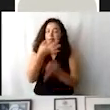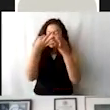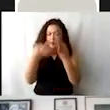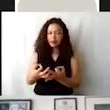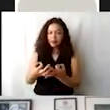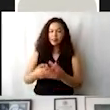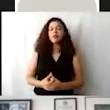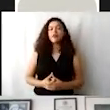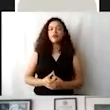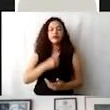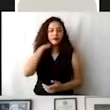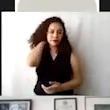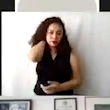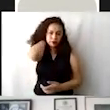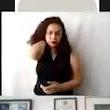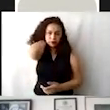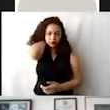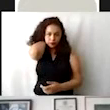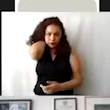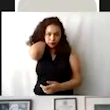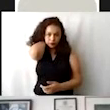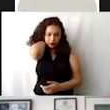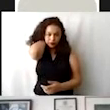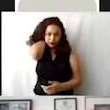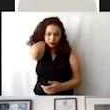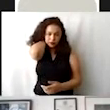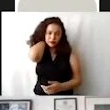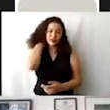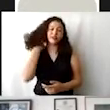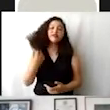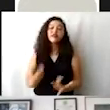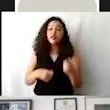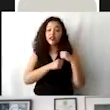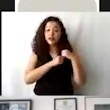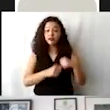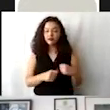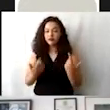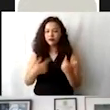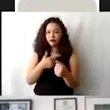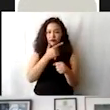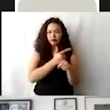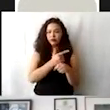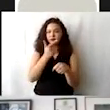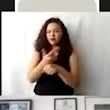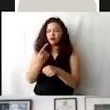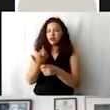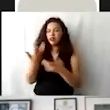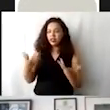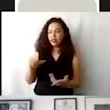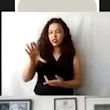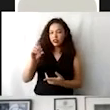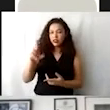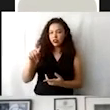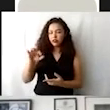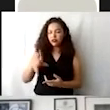La autoridad se dio cuenta de que el universo que hay de contribuyentes que emiten